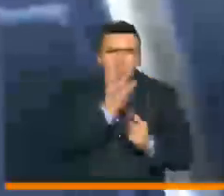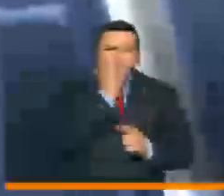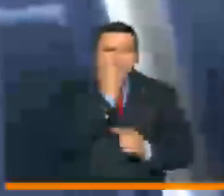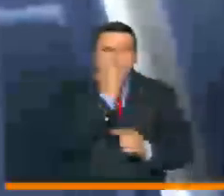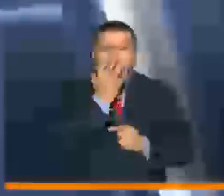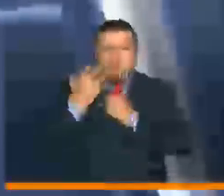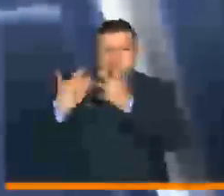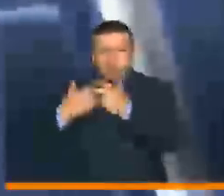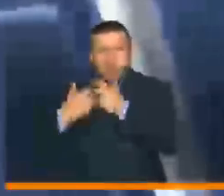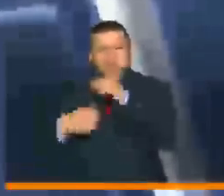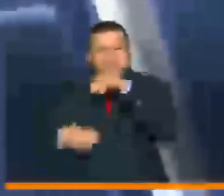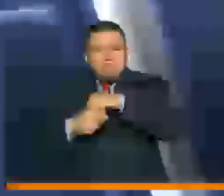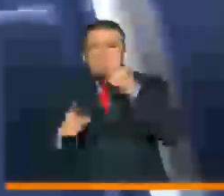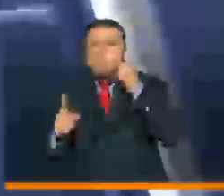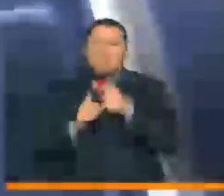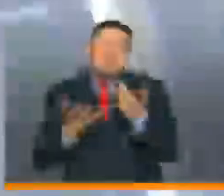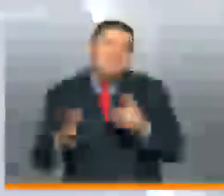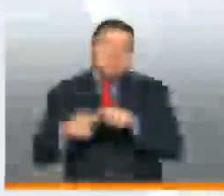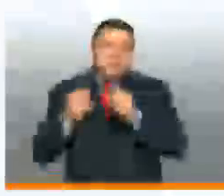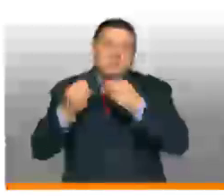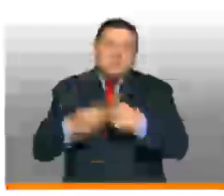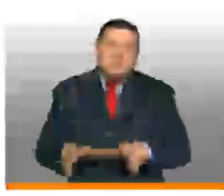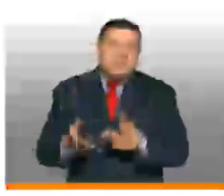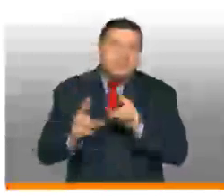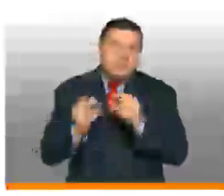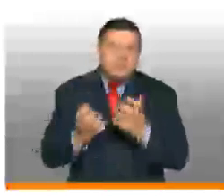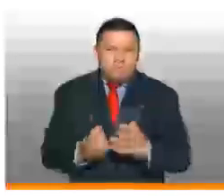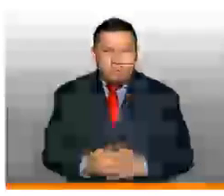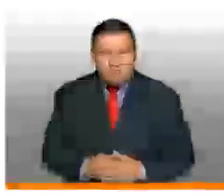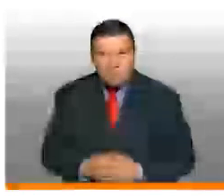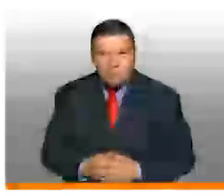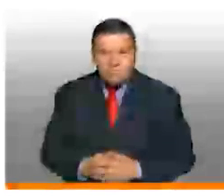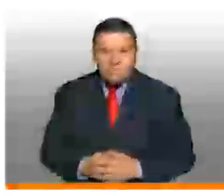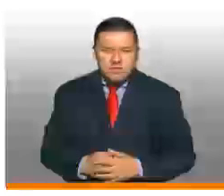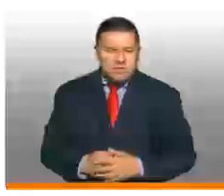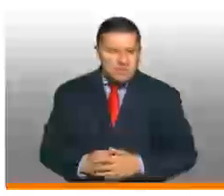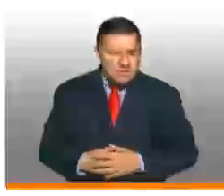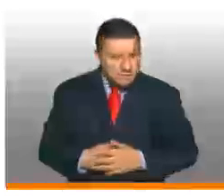redes de gases medicinales para evitar las pérdidas.